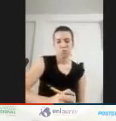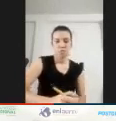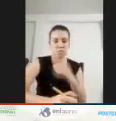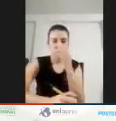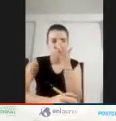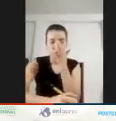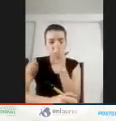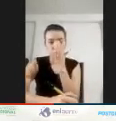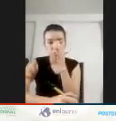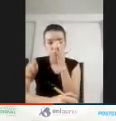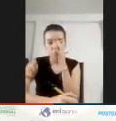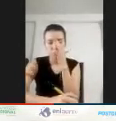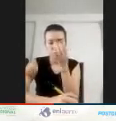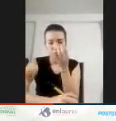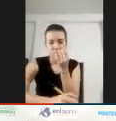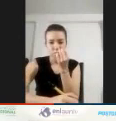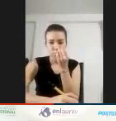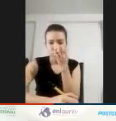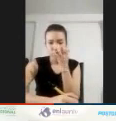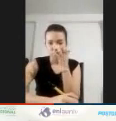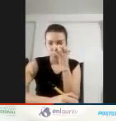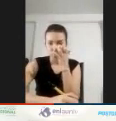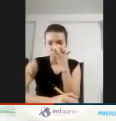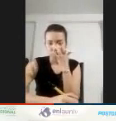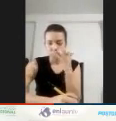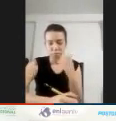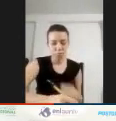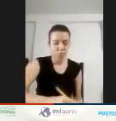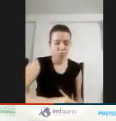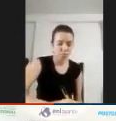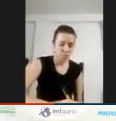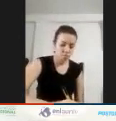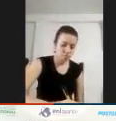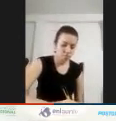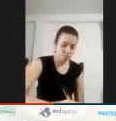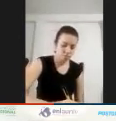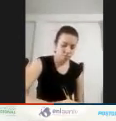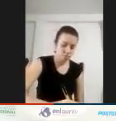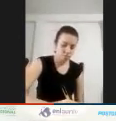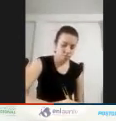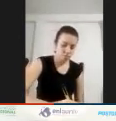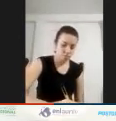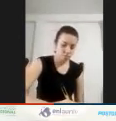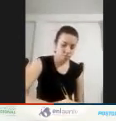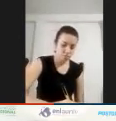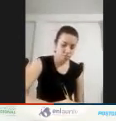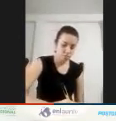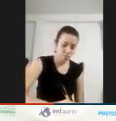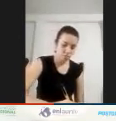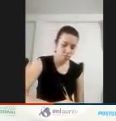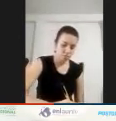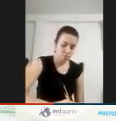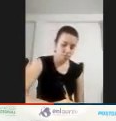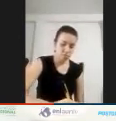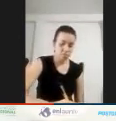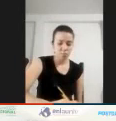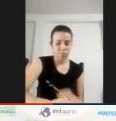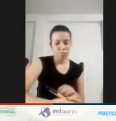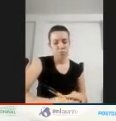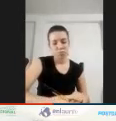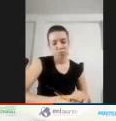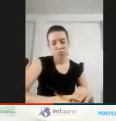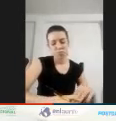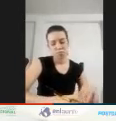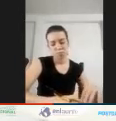artículo 23 de la Constitución Nacional establece que en materia de derechos humanos pues se debe aplicar con preferencia a los principios establecidos